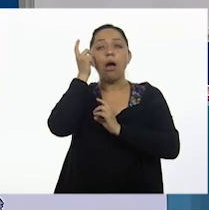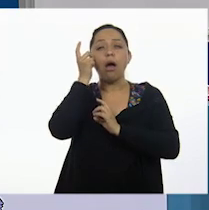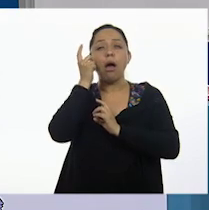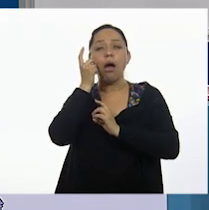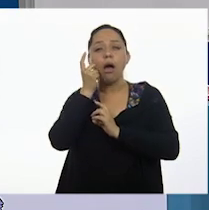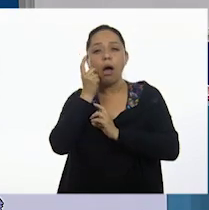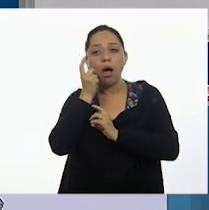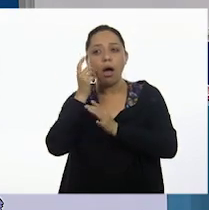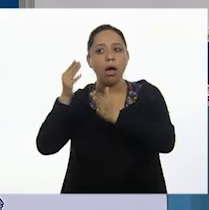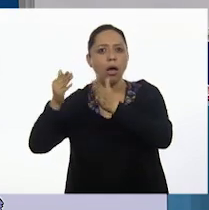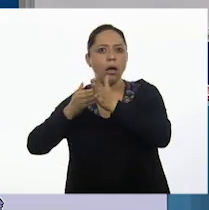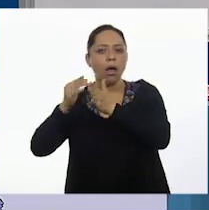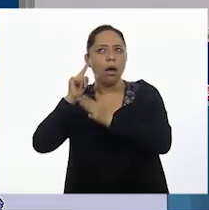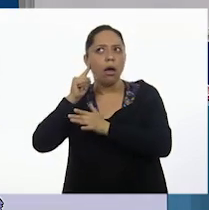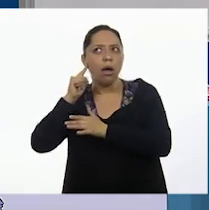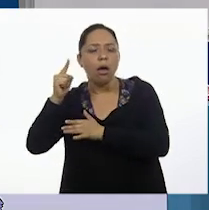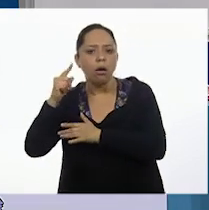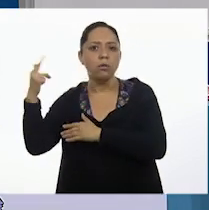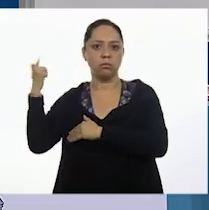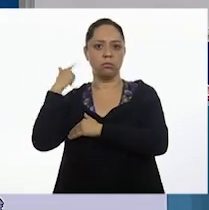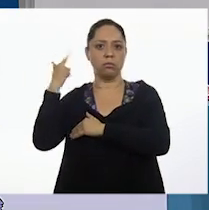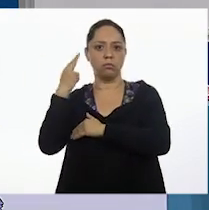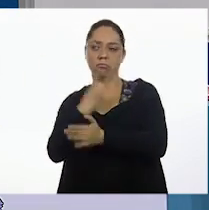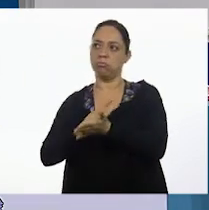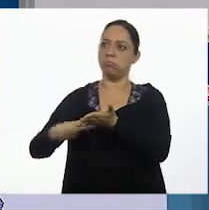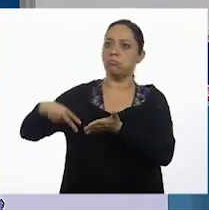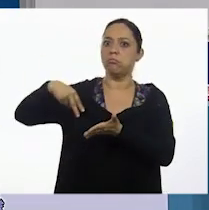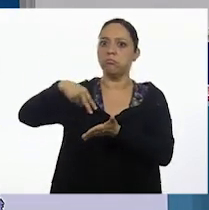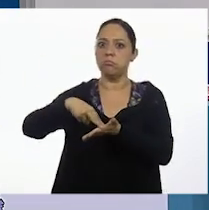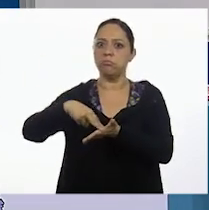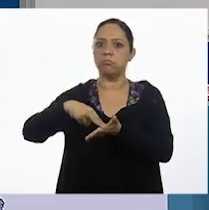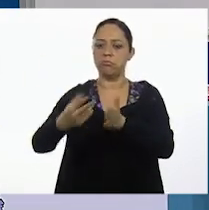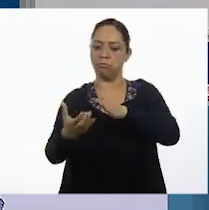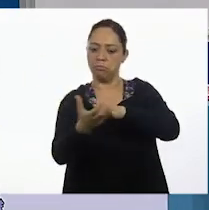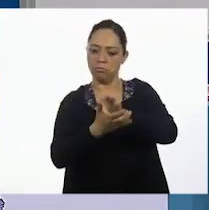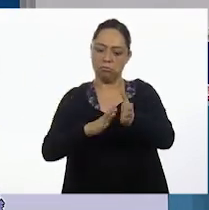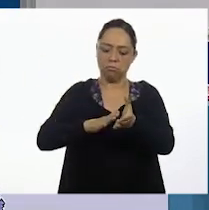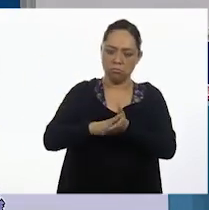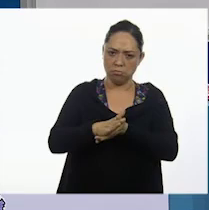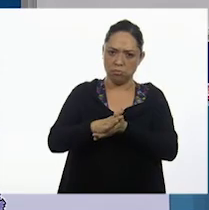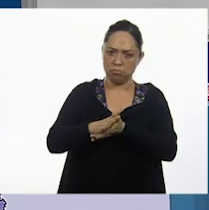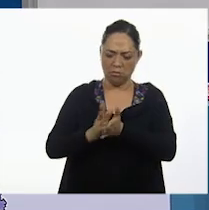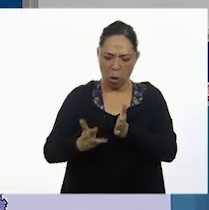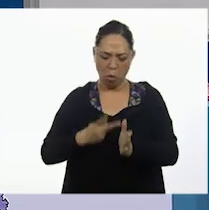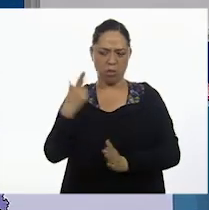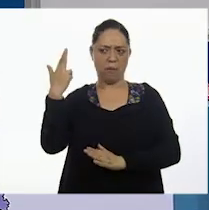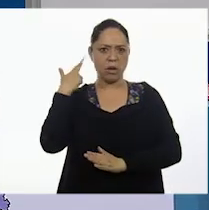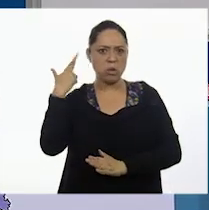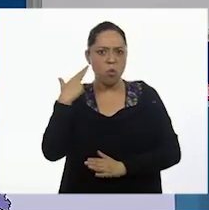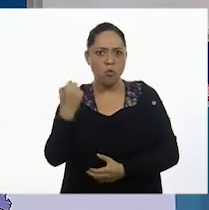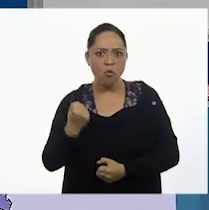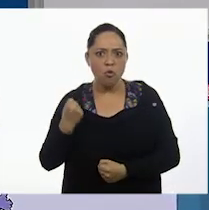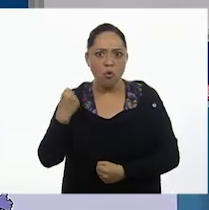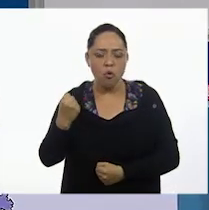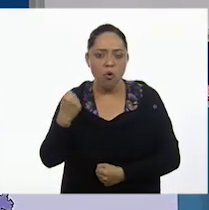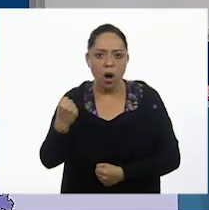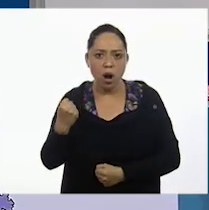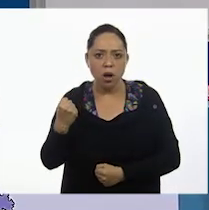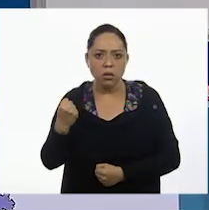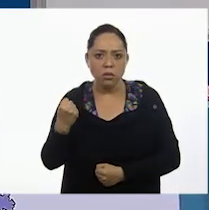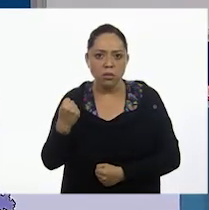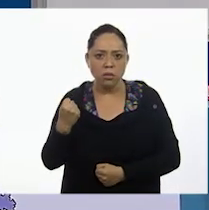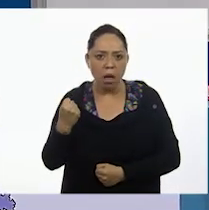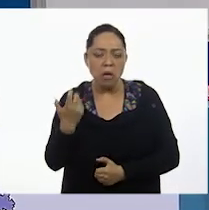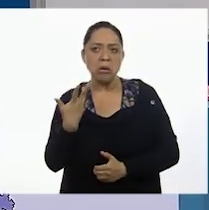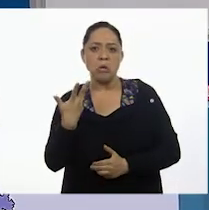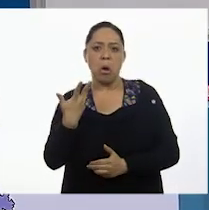en la cocina y que me paro de inmediato. Pero al ponerme las sandalias, volví a escuchar otro ruido un poco más fuerte. Así que, como pude,